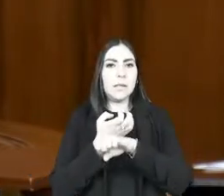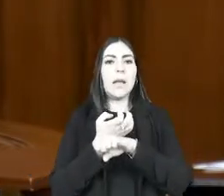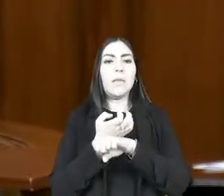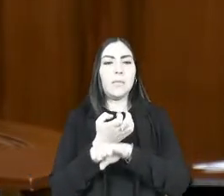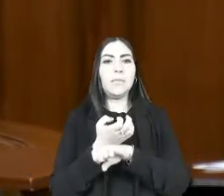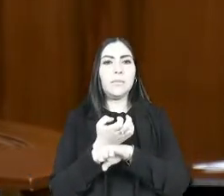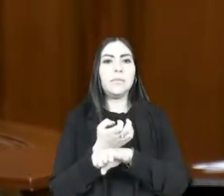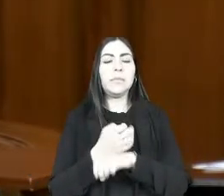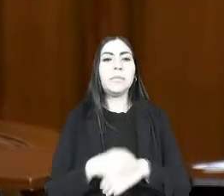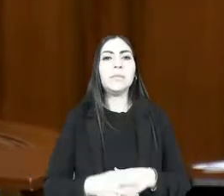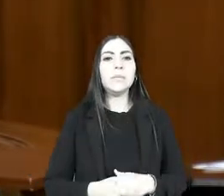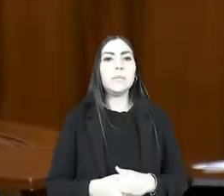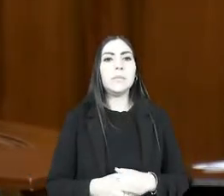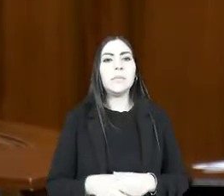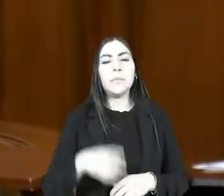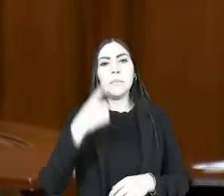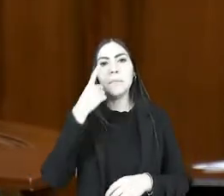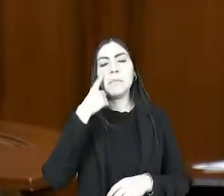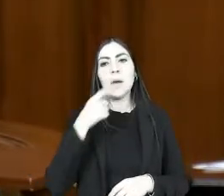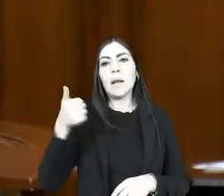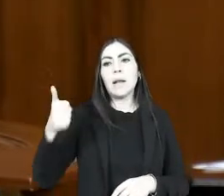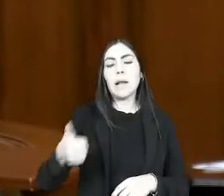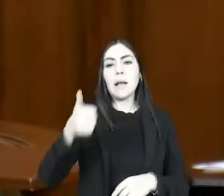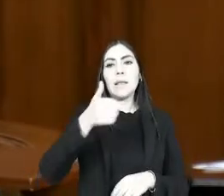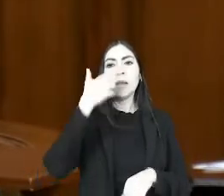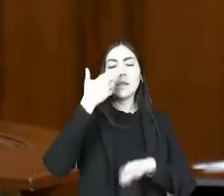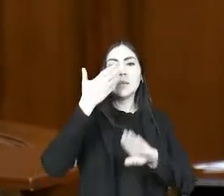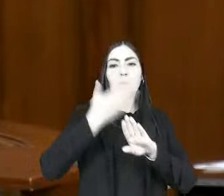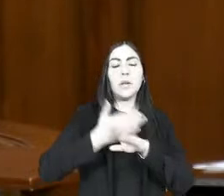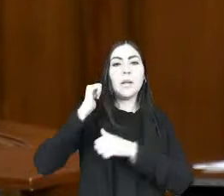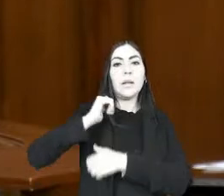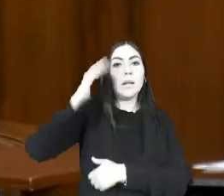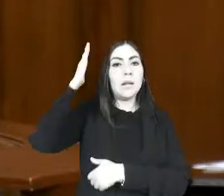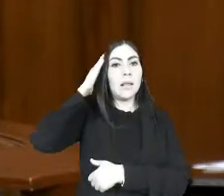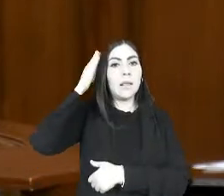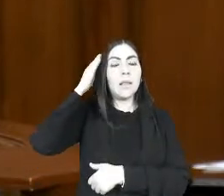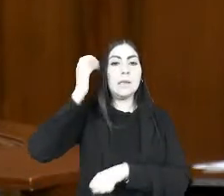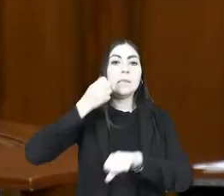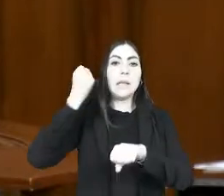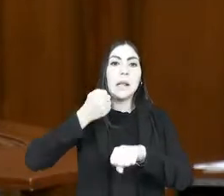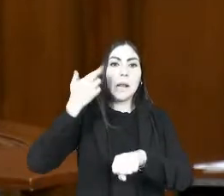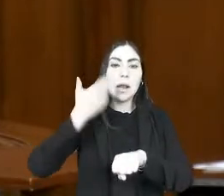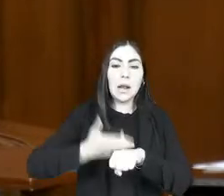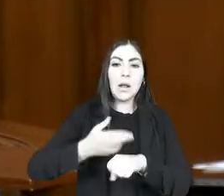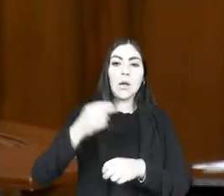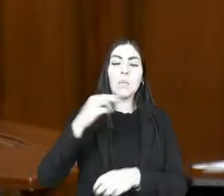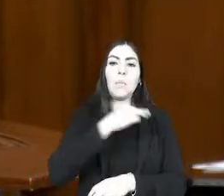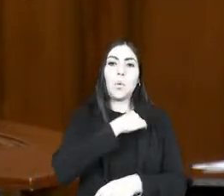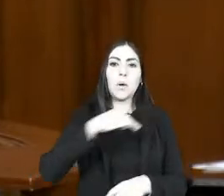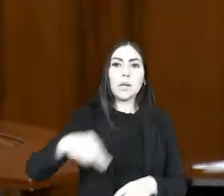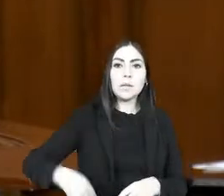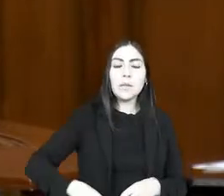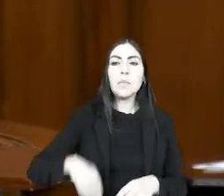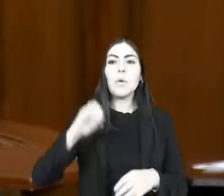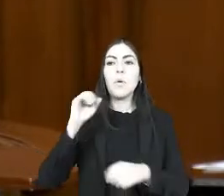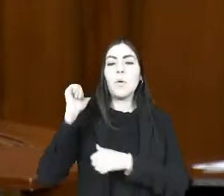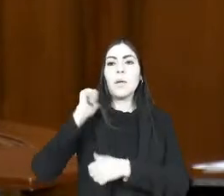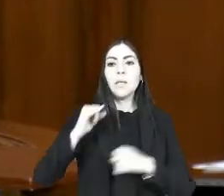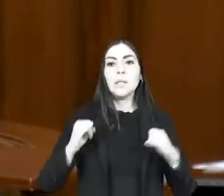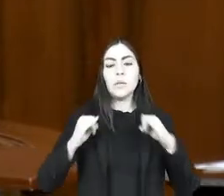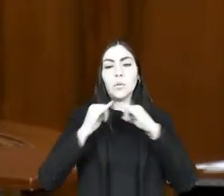comprometiendo al titular de secretarías y tesorerías y en el ambiente municipal titulares de